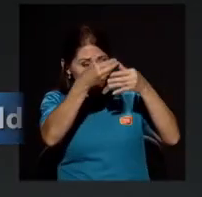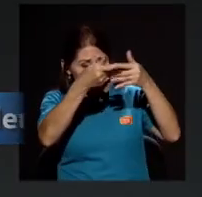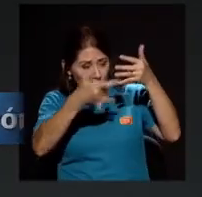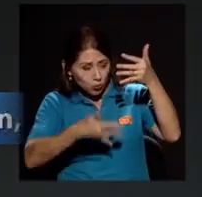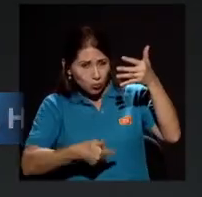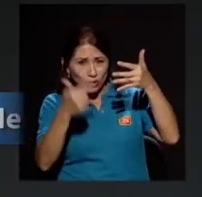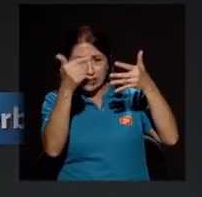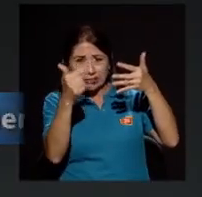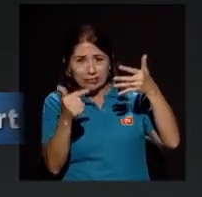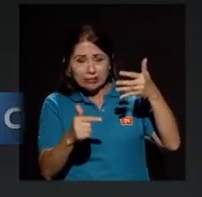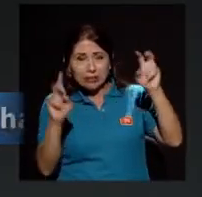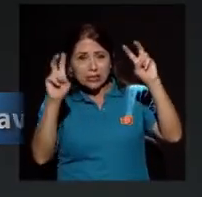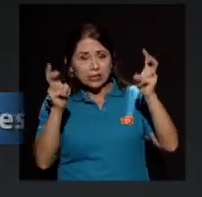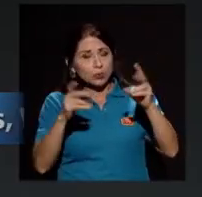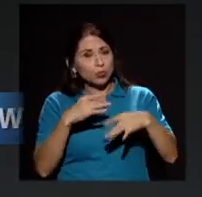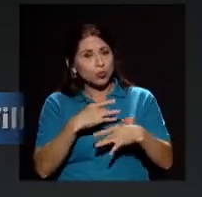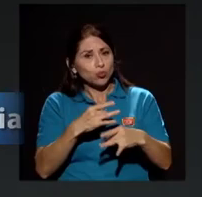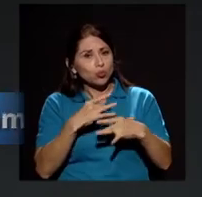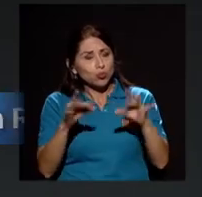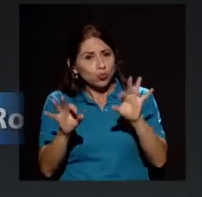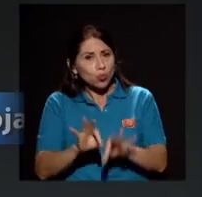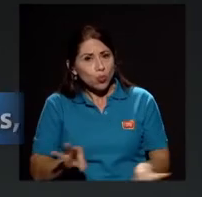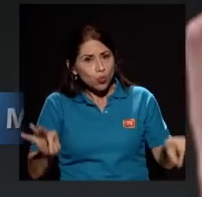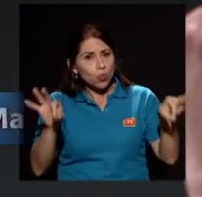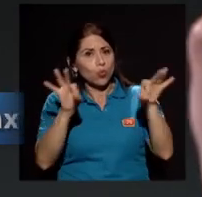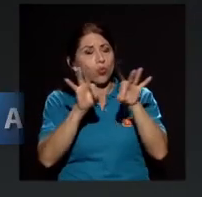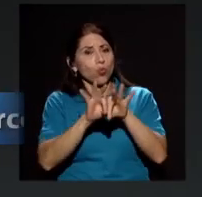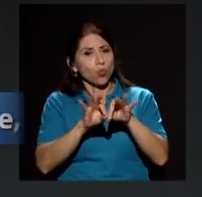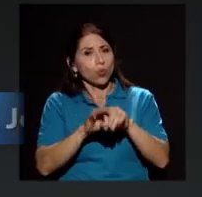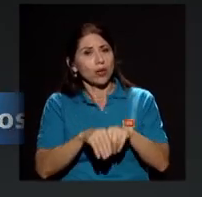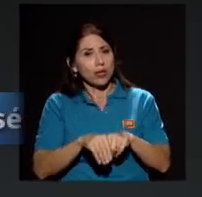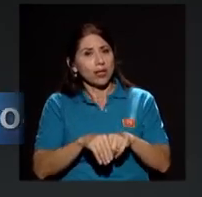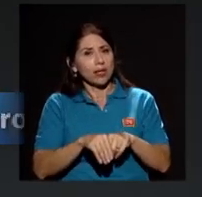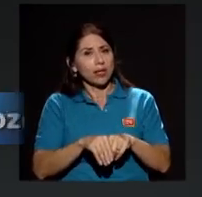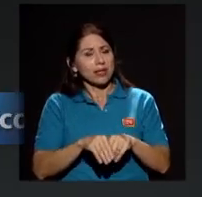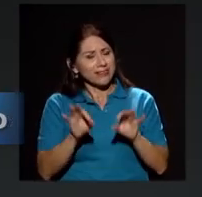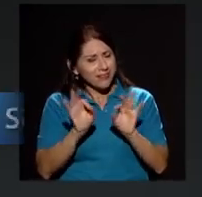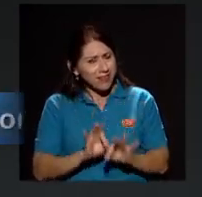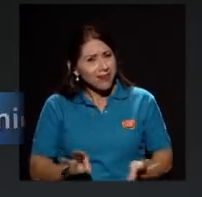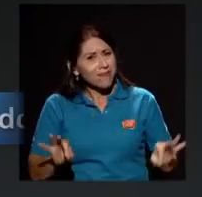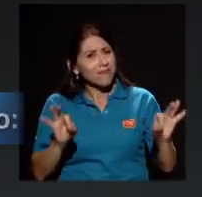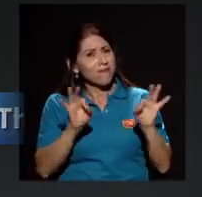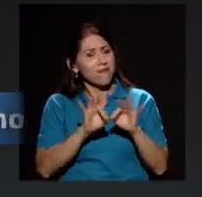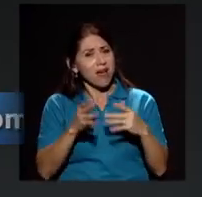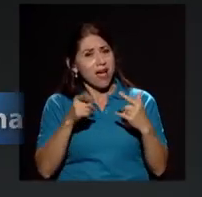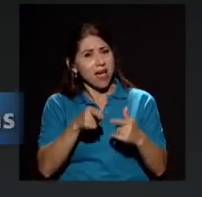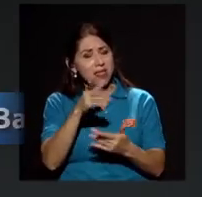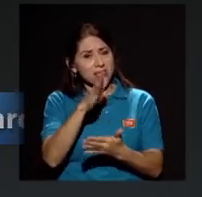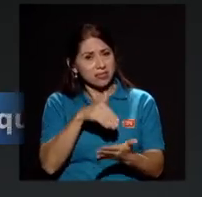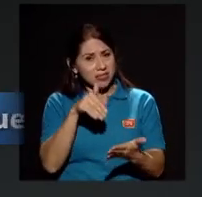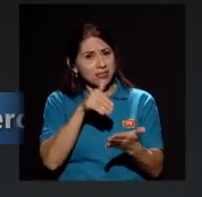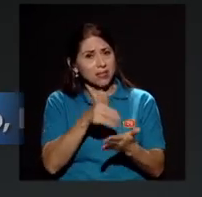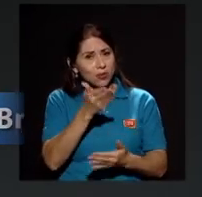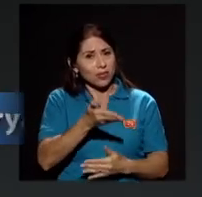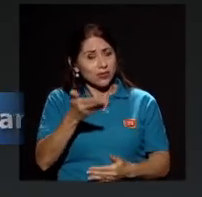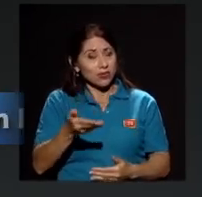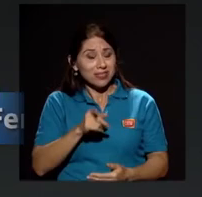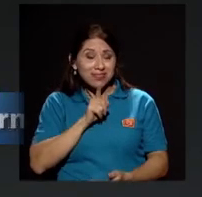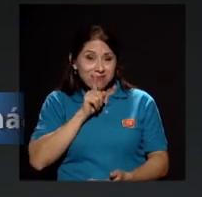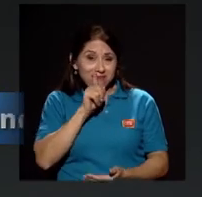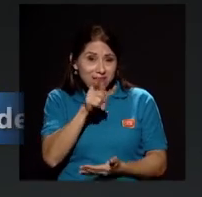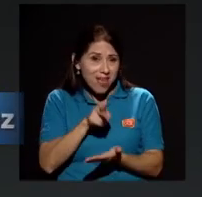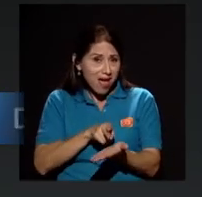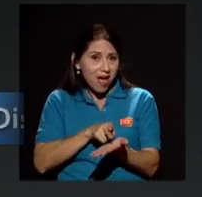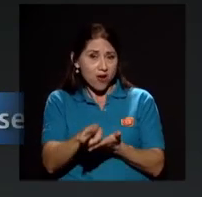interesantísimo importantísimo relevante está en el centro de las cosas y no podemos honestamente